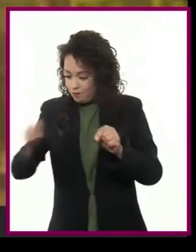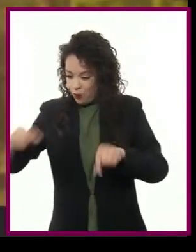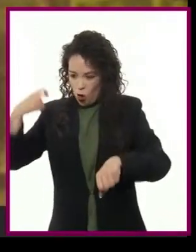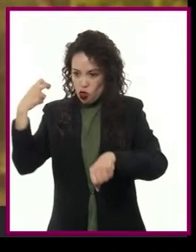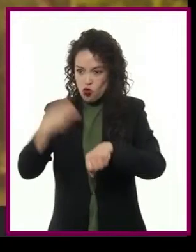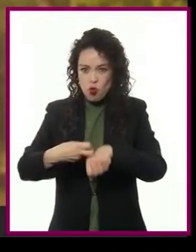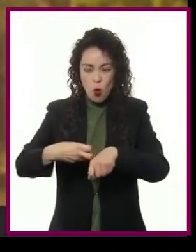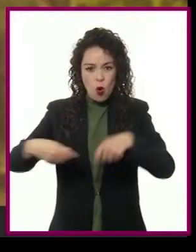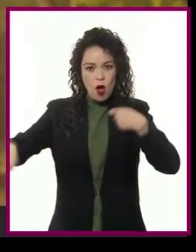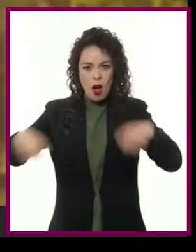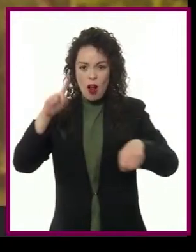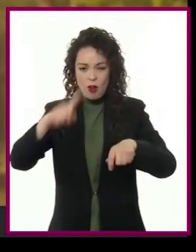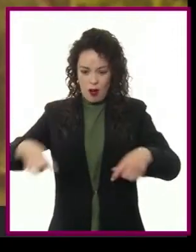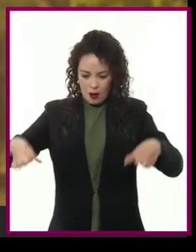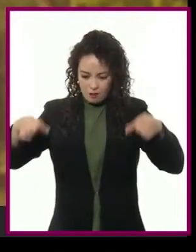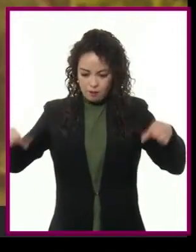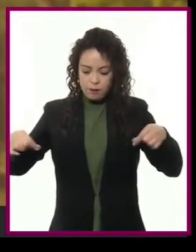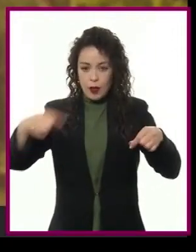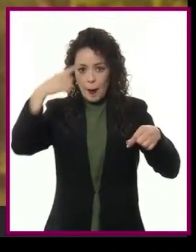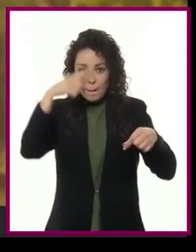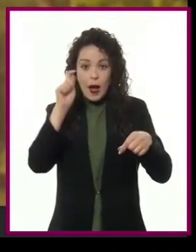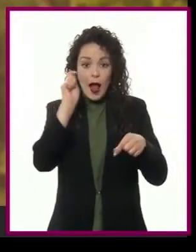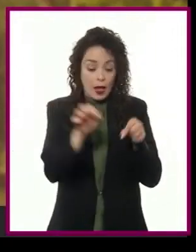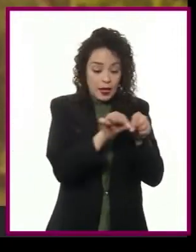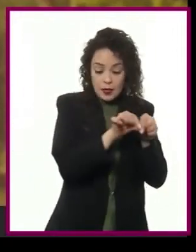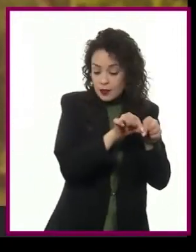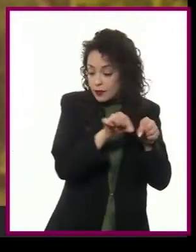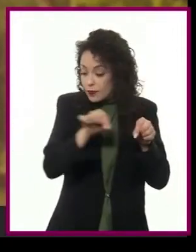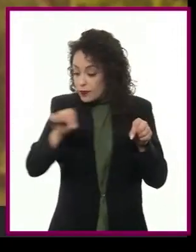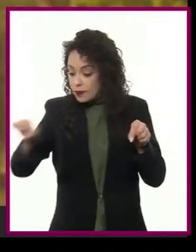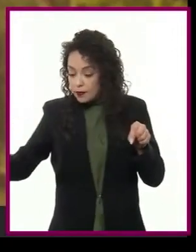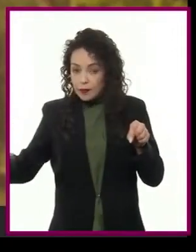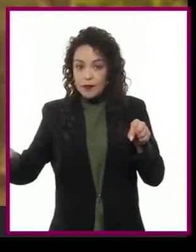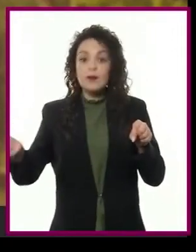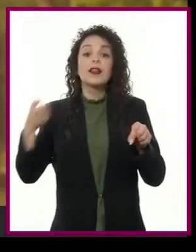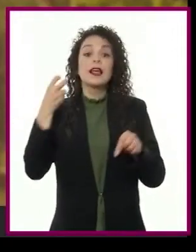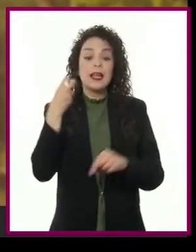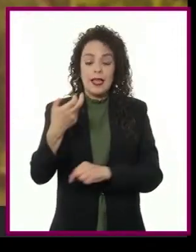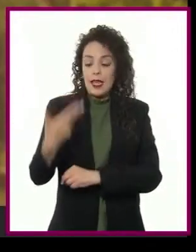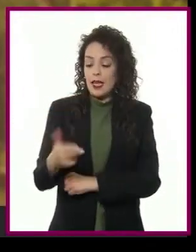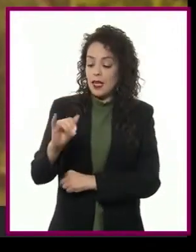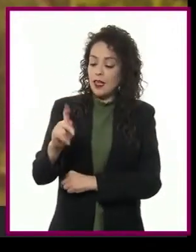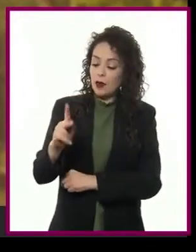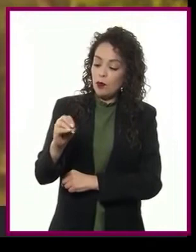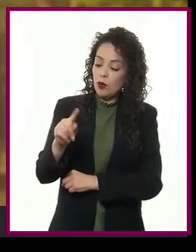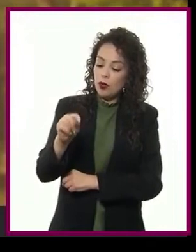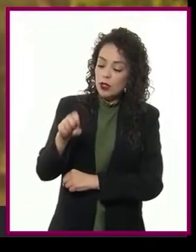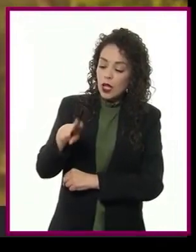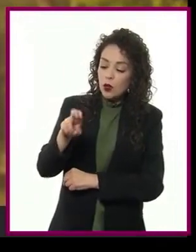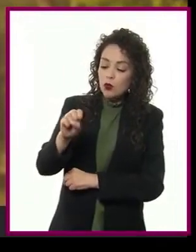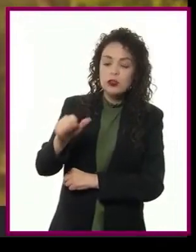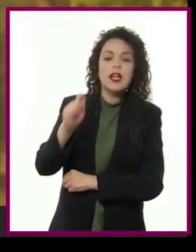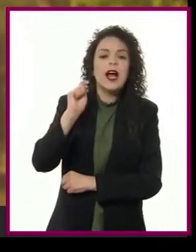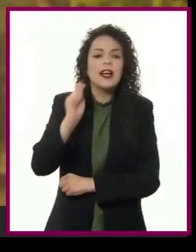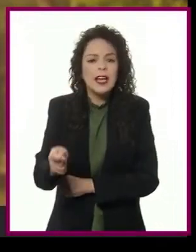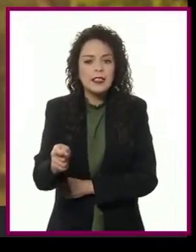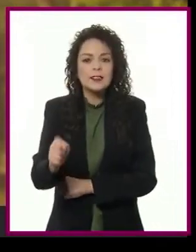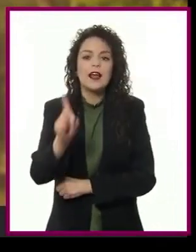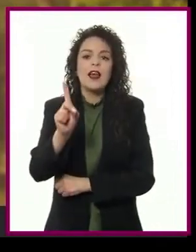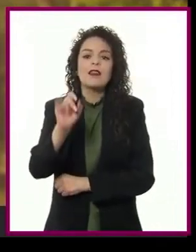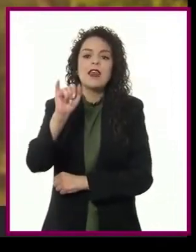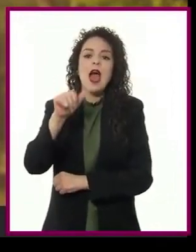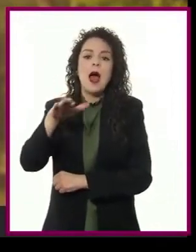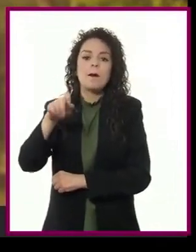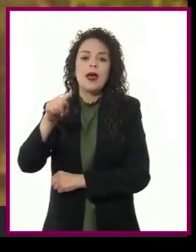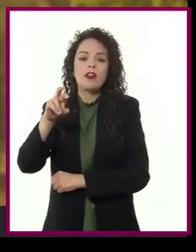para trazar una circunferencia, la hipotenusa es el diámetro de la circunferencia